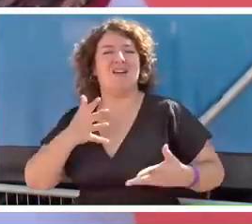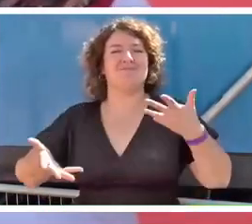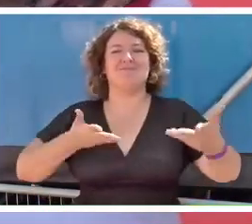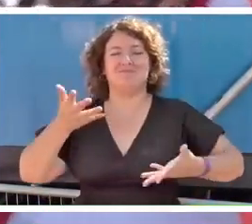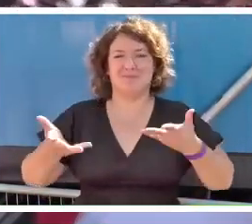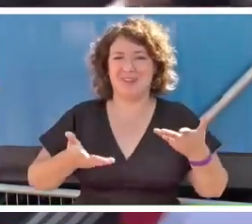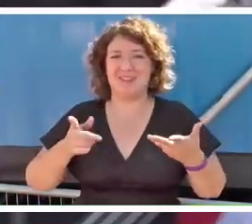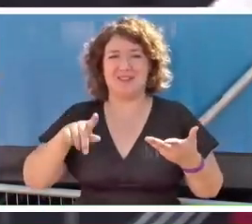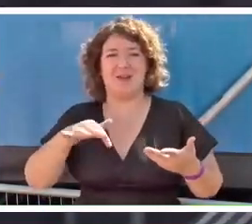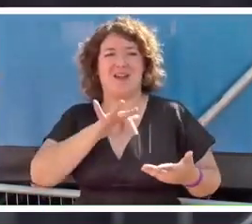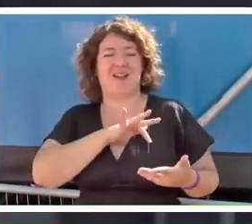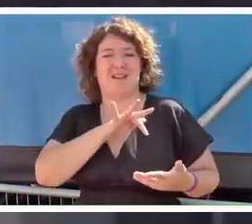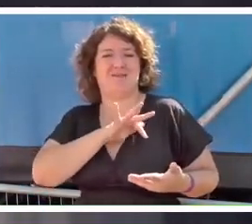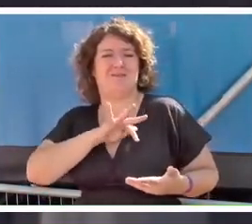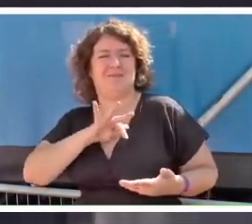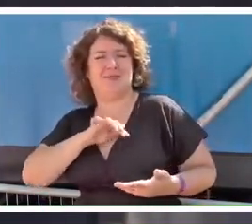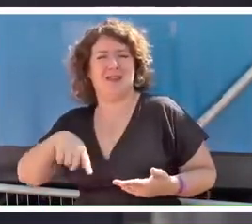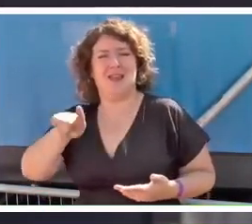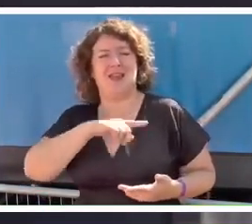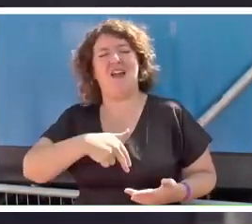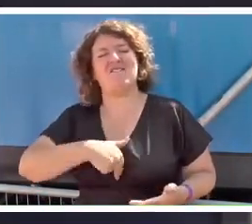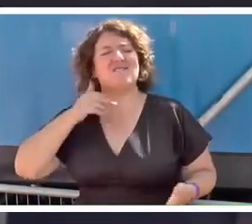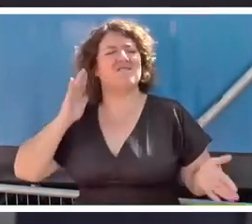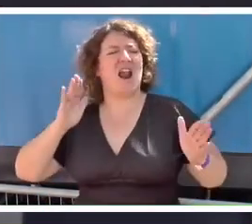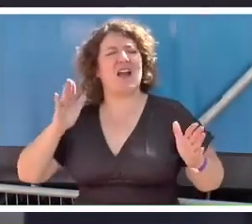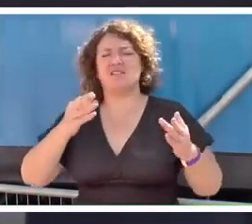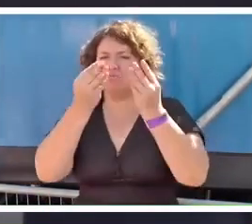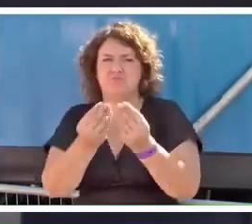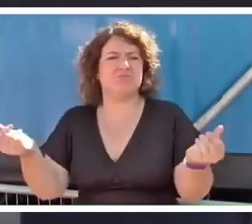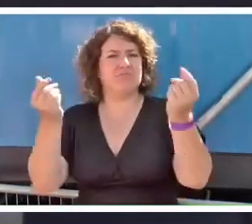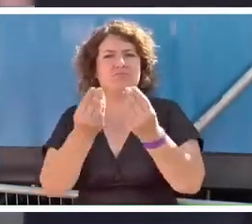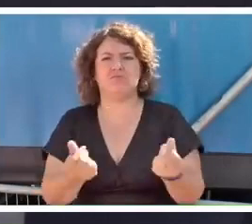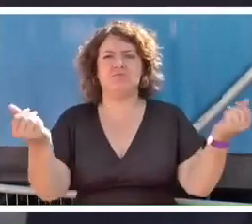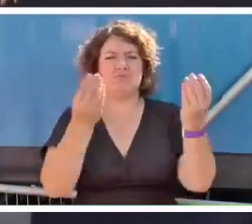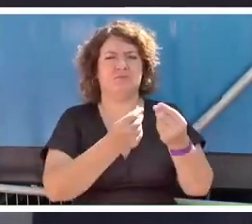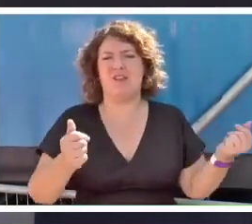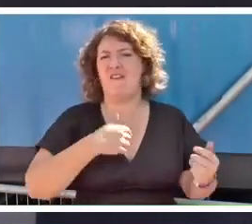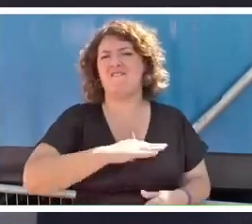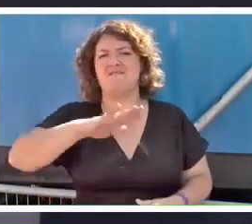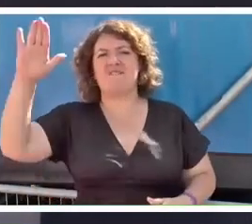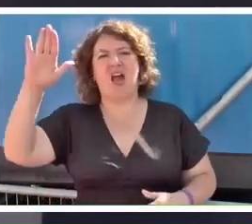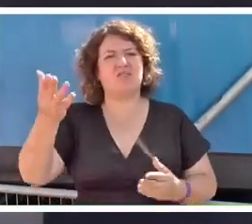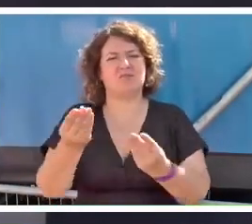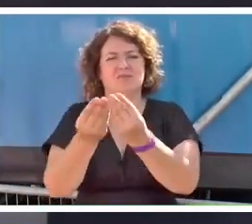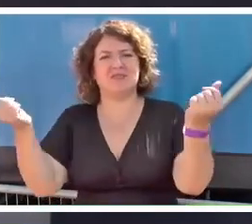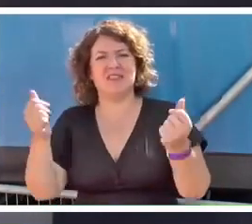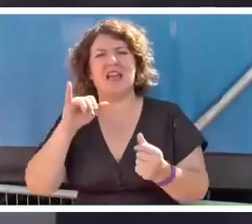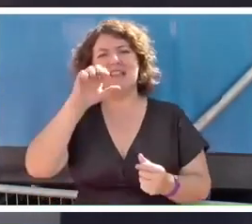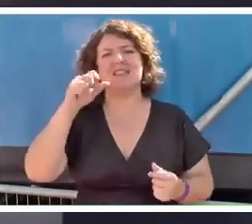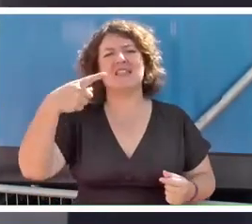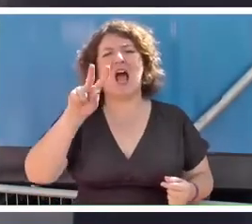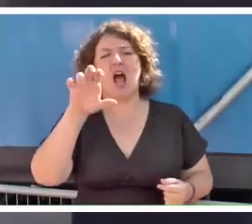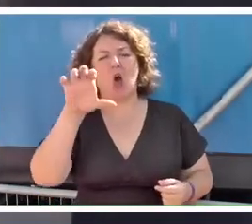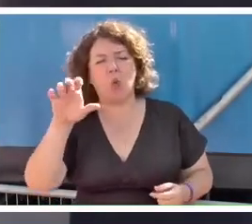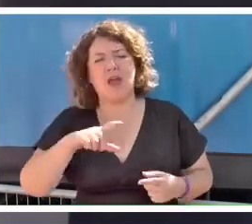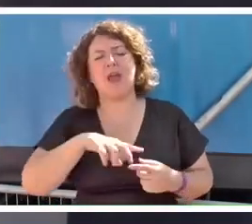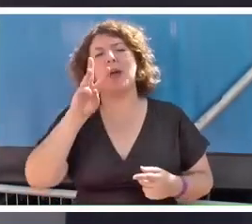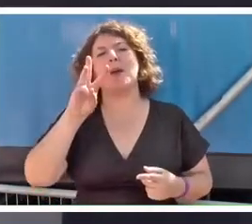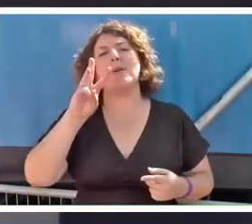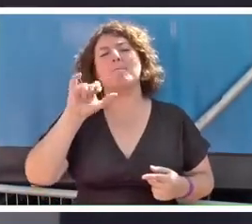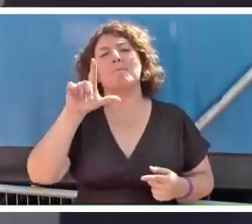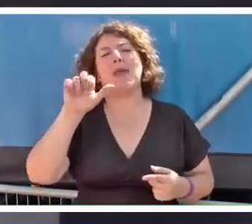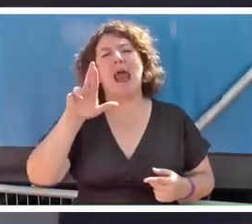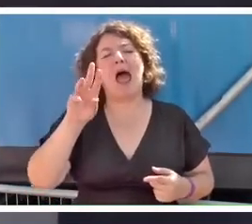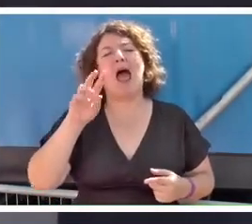y condecoraciones al régimen franquista, a los francos, a los yagües, a la Pilar Primo de